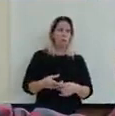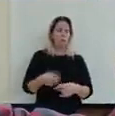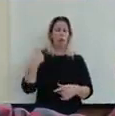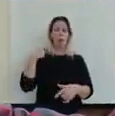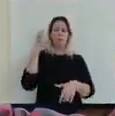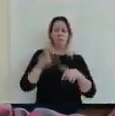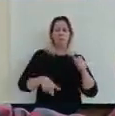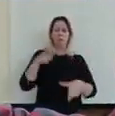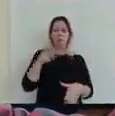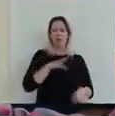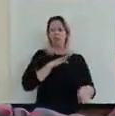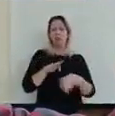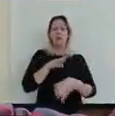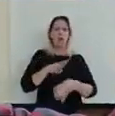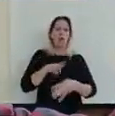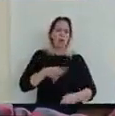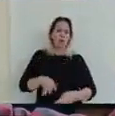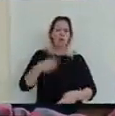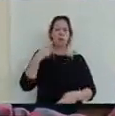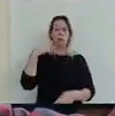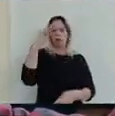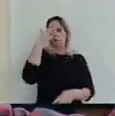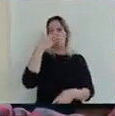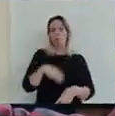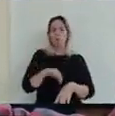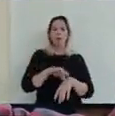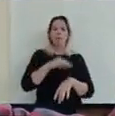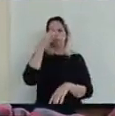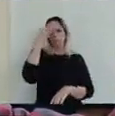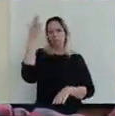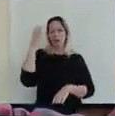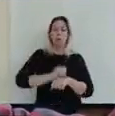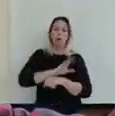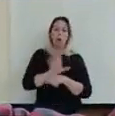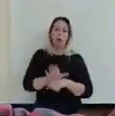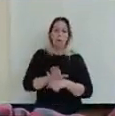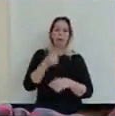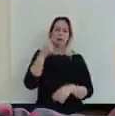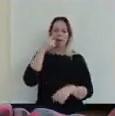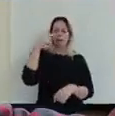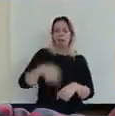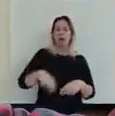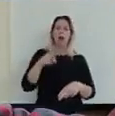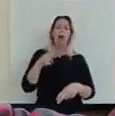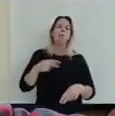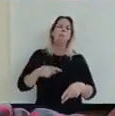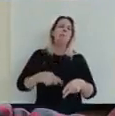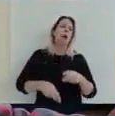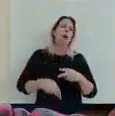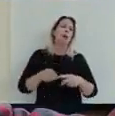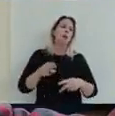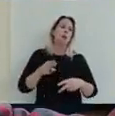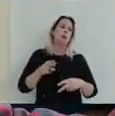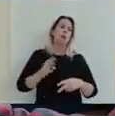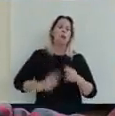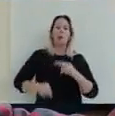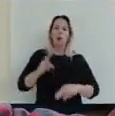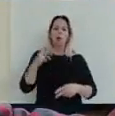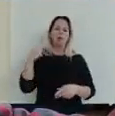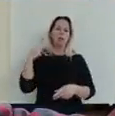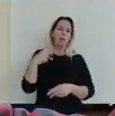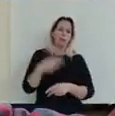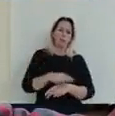van a ver perjudicadas. Además de los gimnasios, también está el caso de los restaurantes, de las maestras de los jardines privados, que